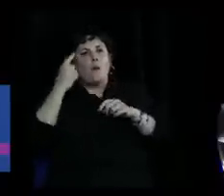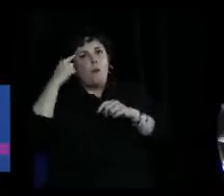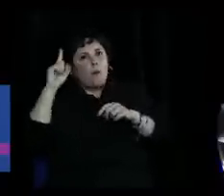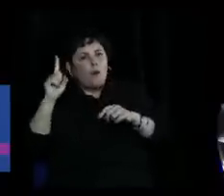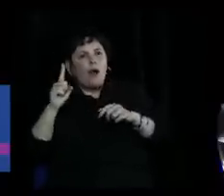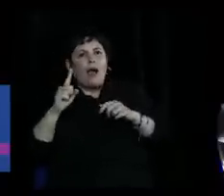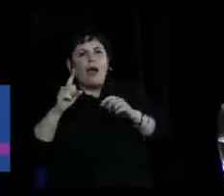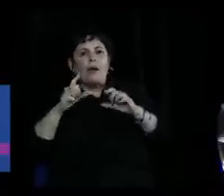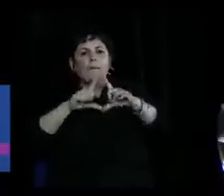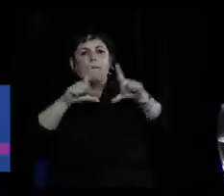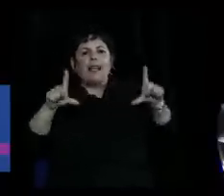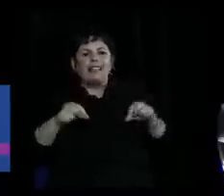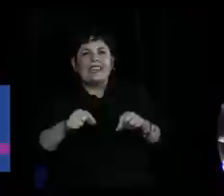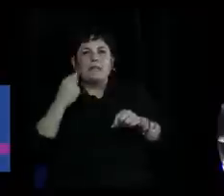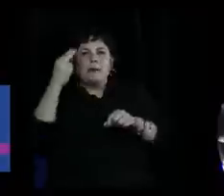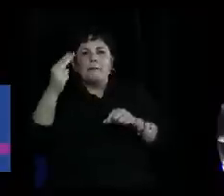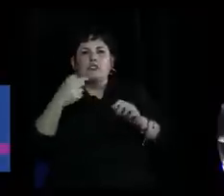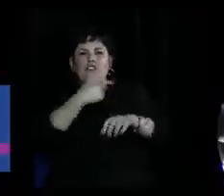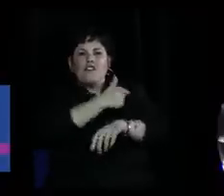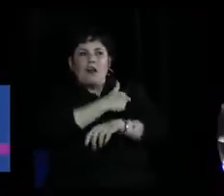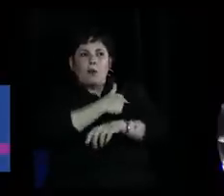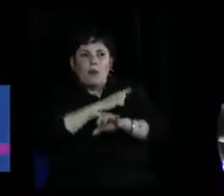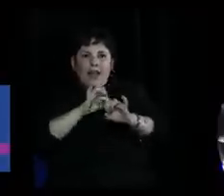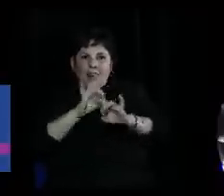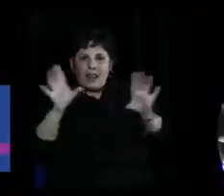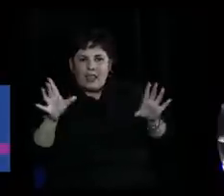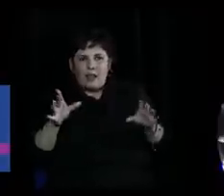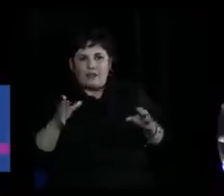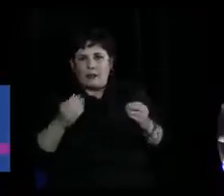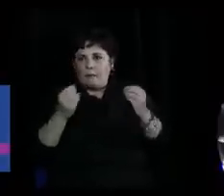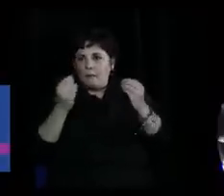¿no? Digo, me parece que tenía que ser, porque